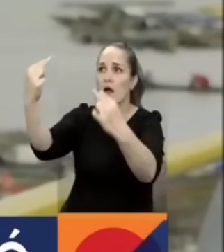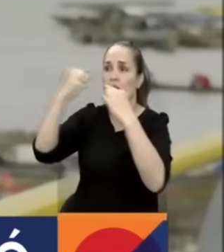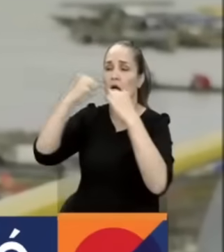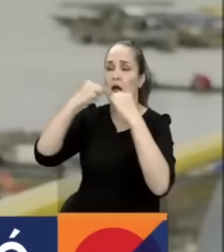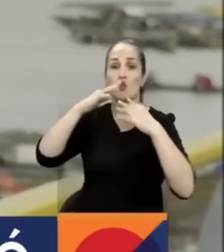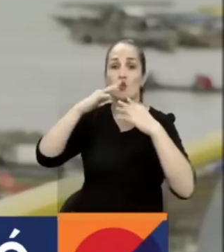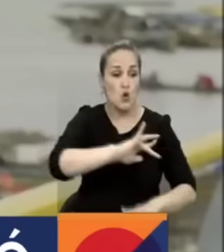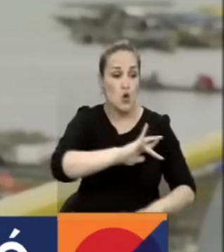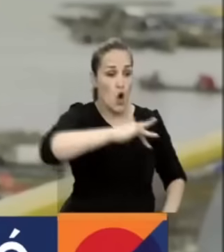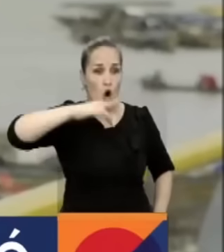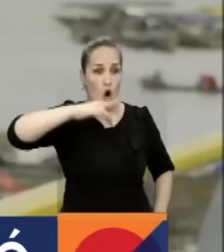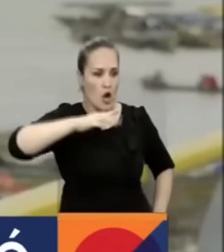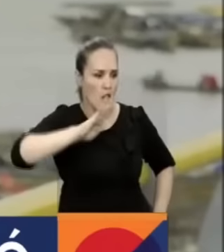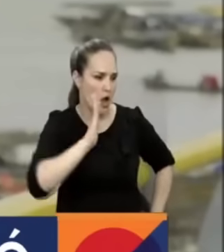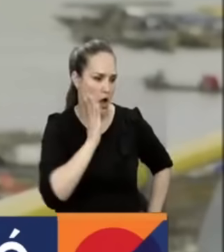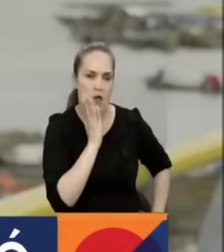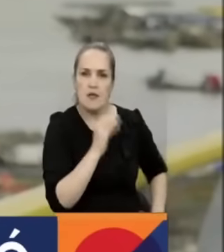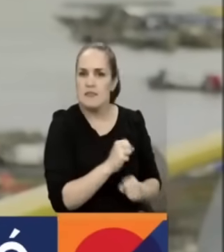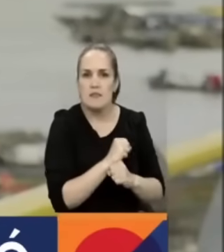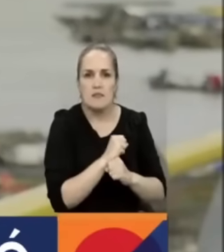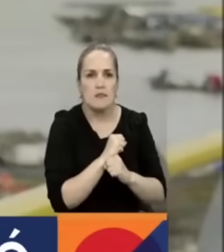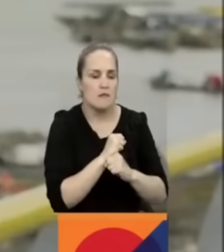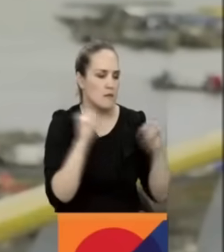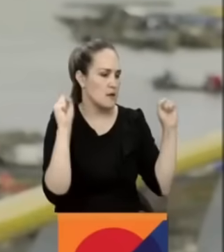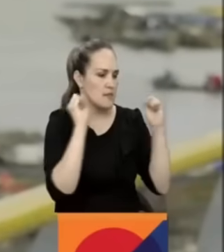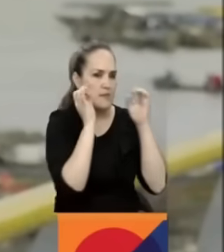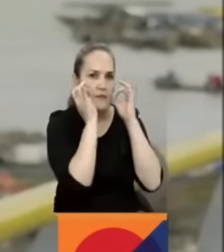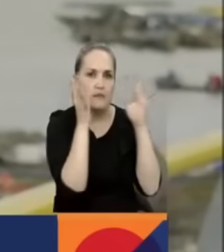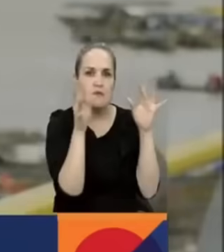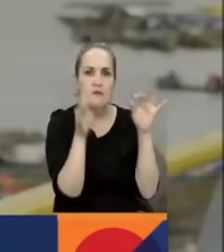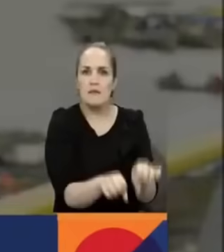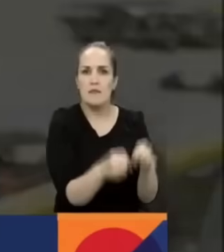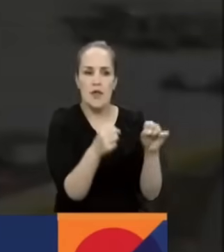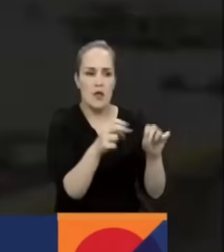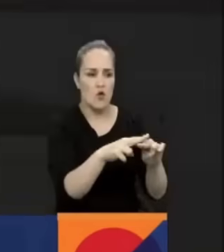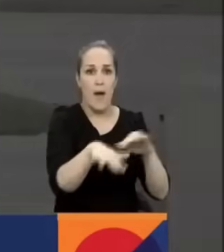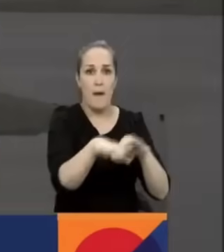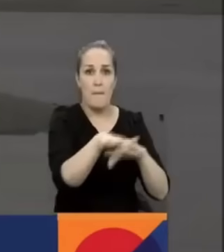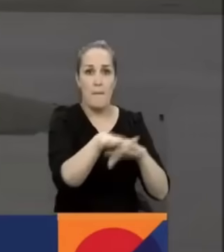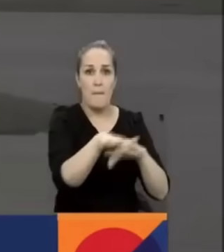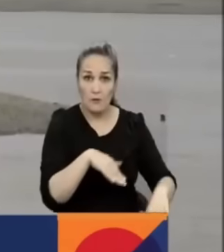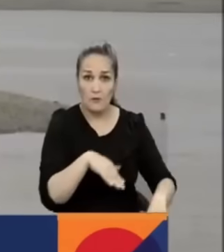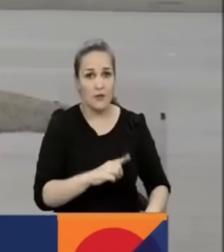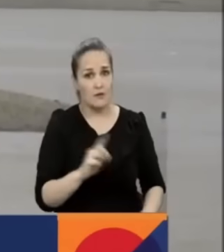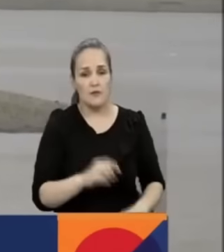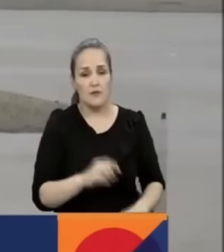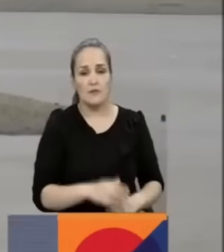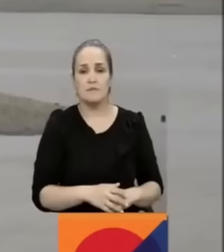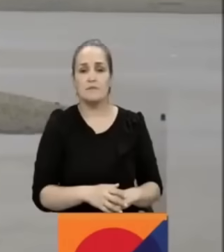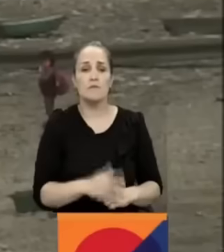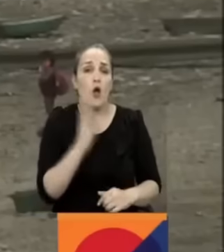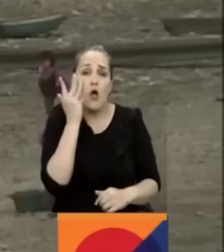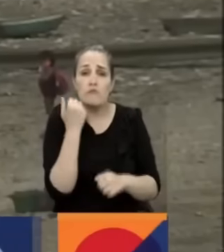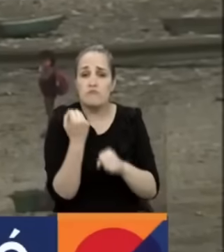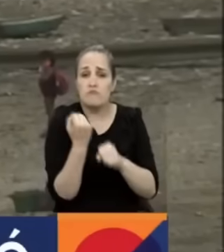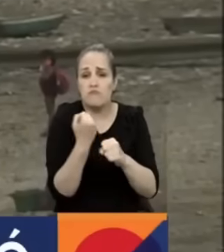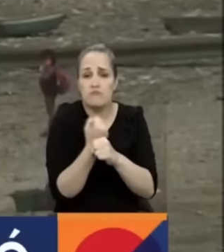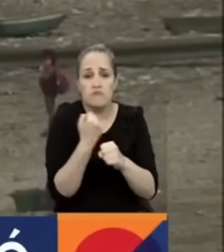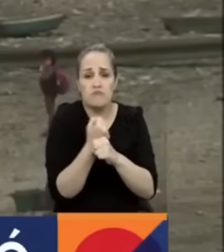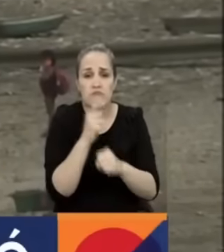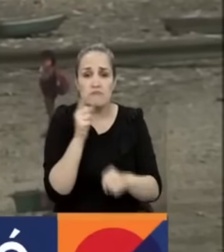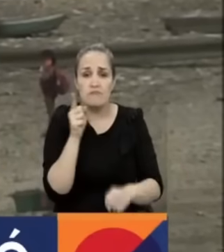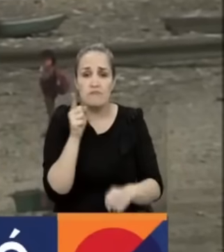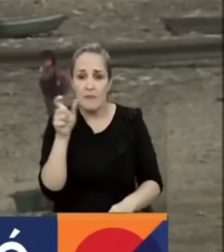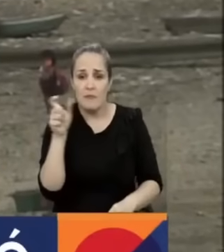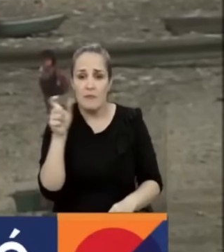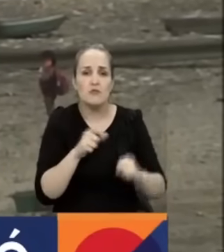como la causante del daño ambiental o de un desastre. como un sustento diario. De esta manera ven